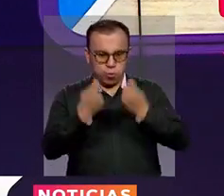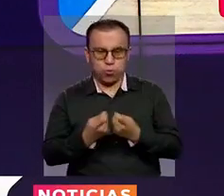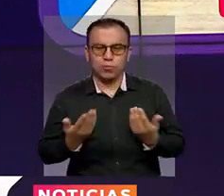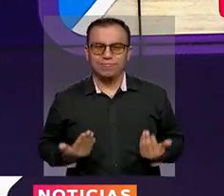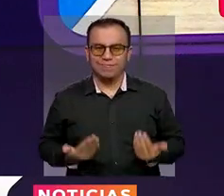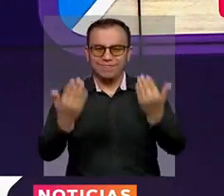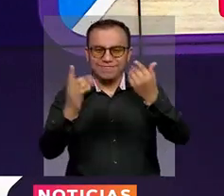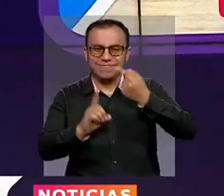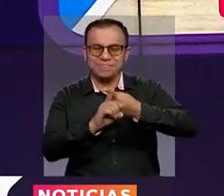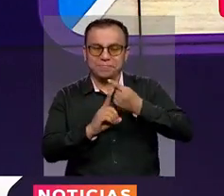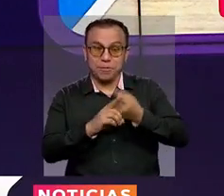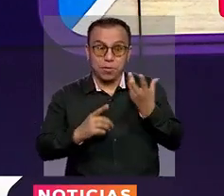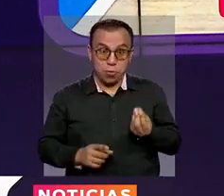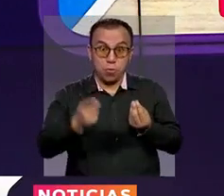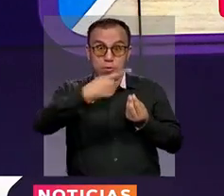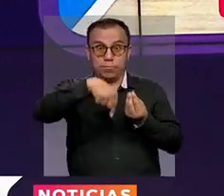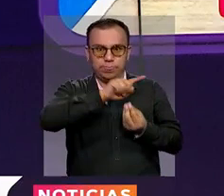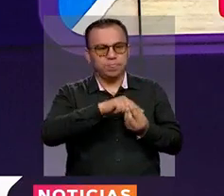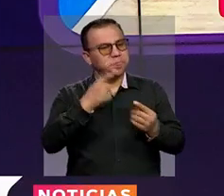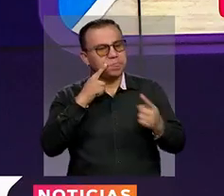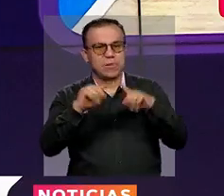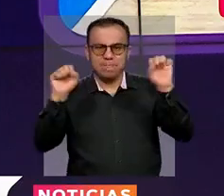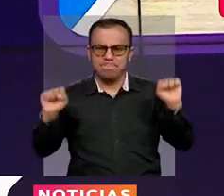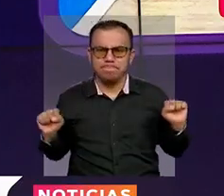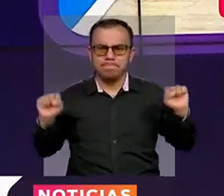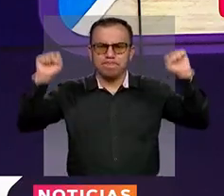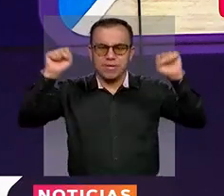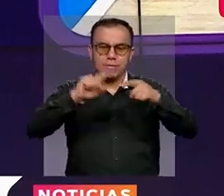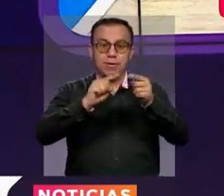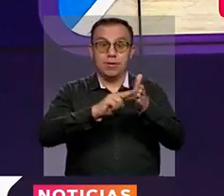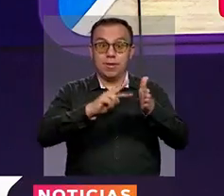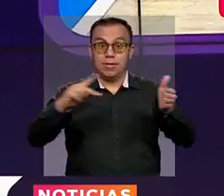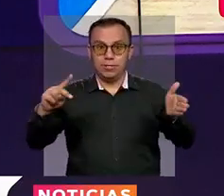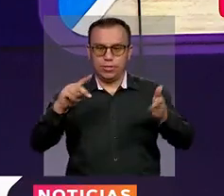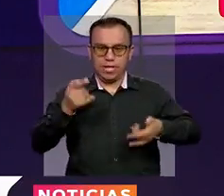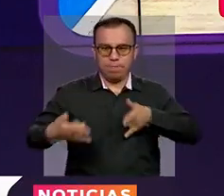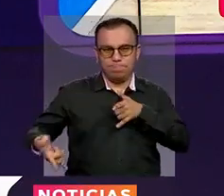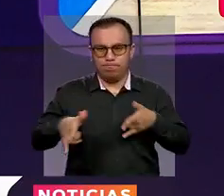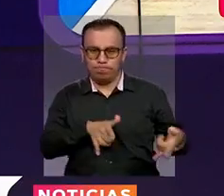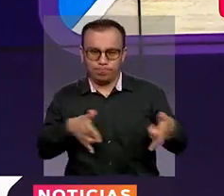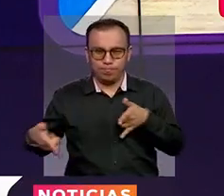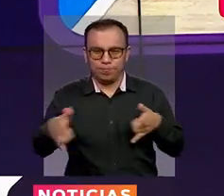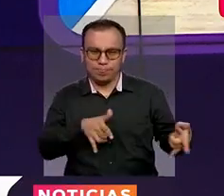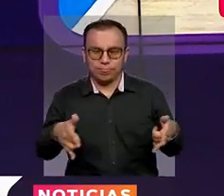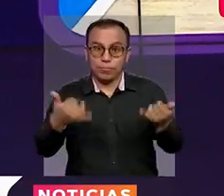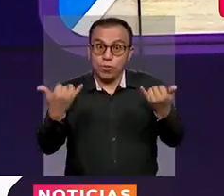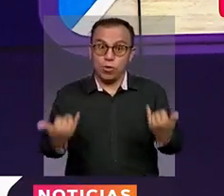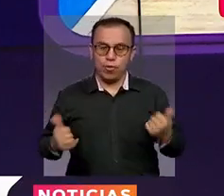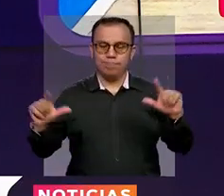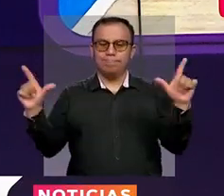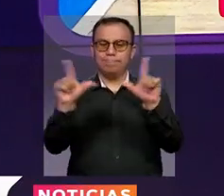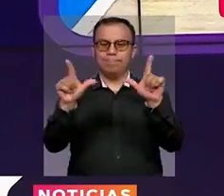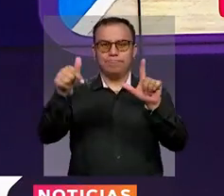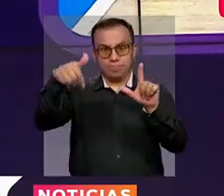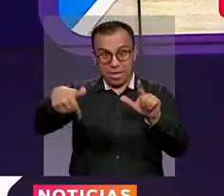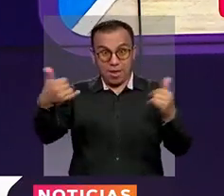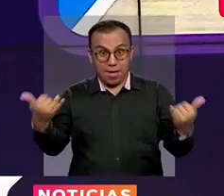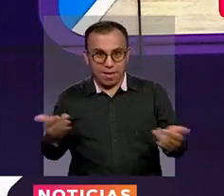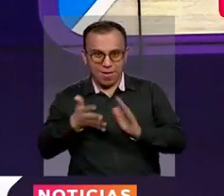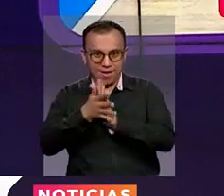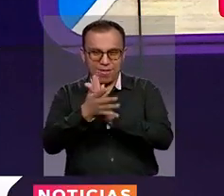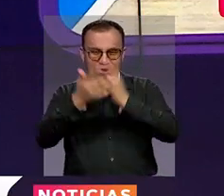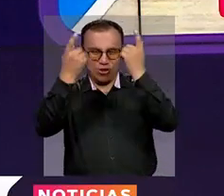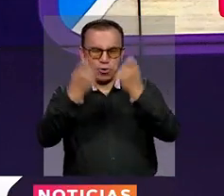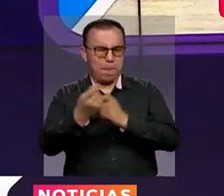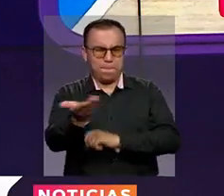positivo. La delegación se ha destacado en levantamiento de pesas, natación y ciclismo. Hoy, en las pantallas de Capital, no se pierdan el resumen